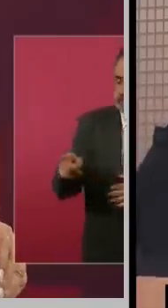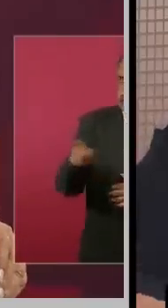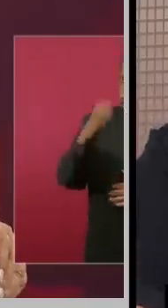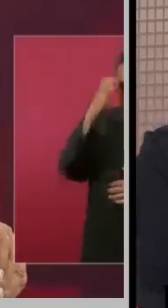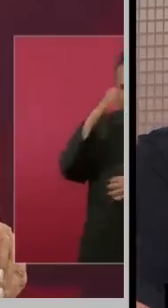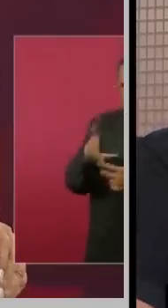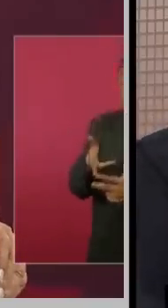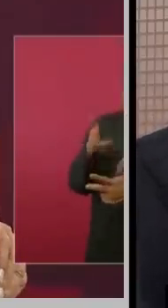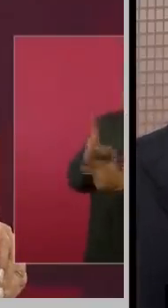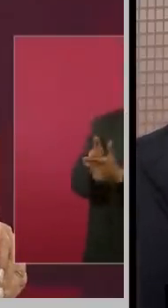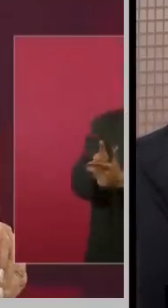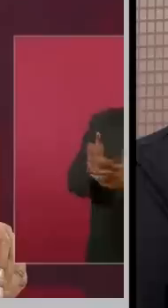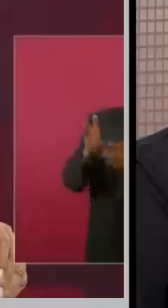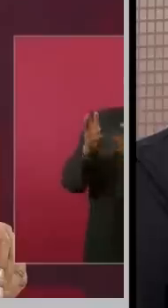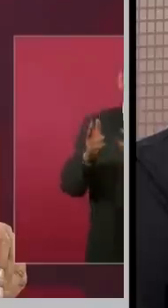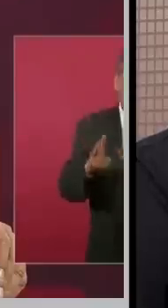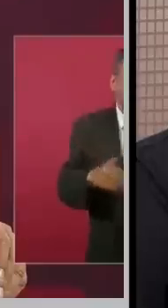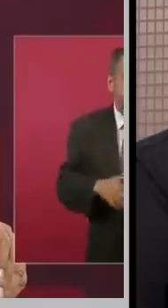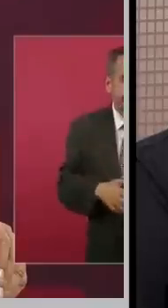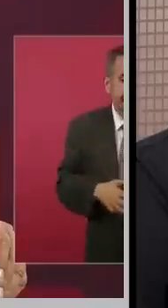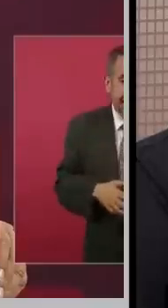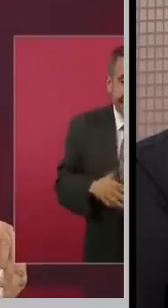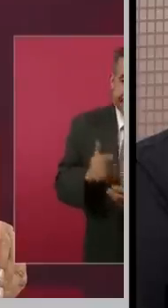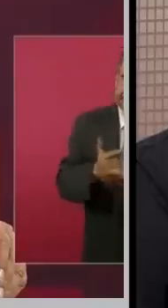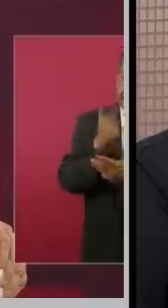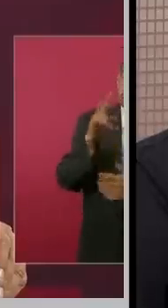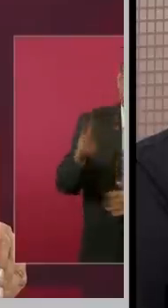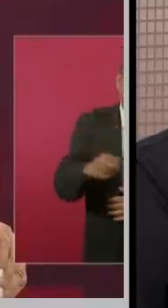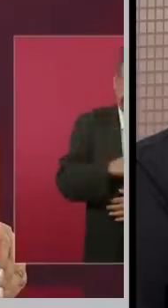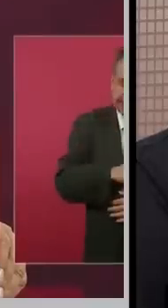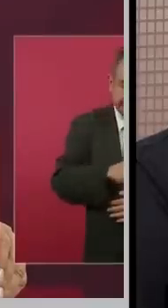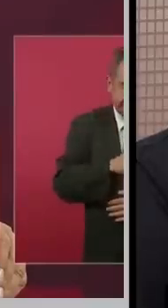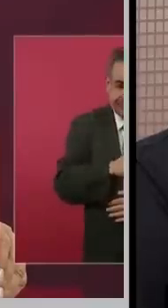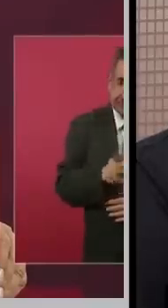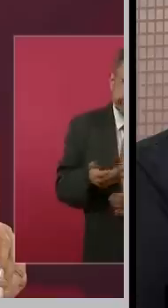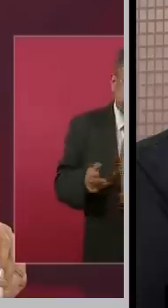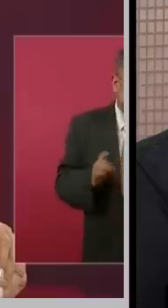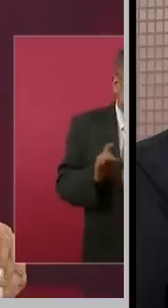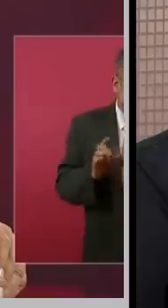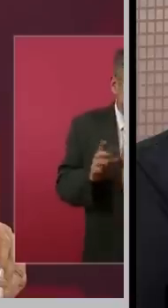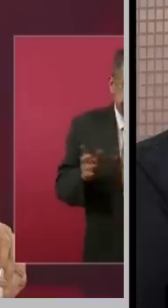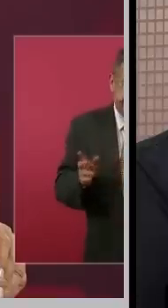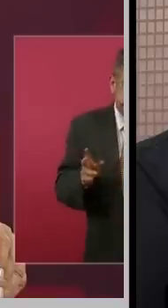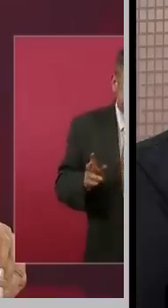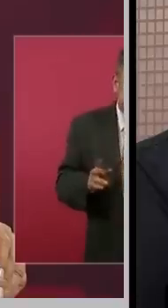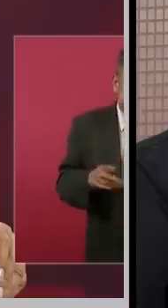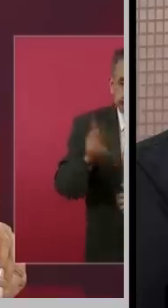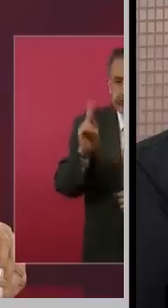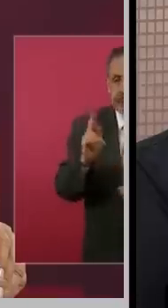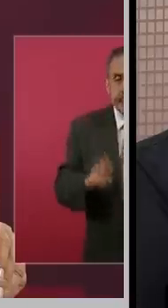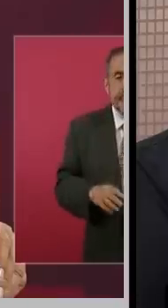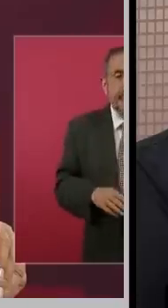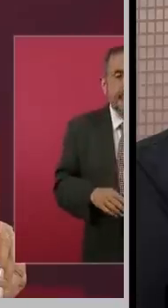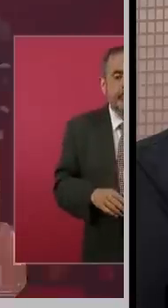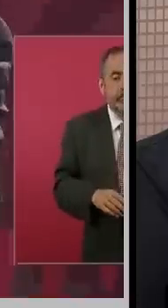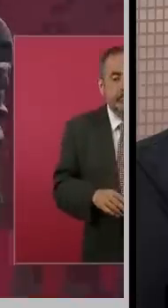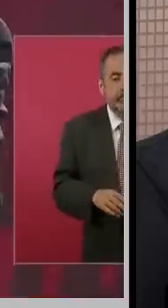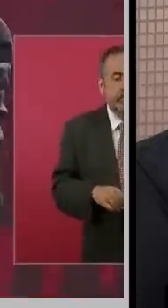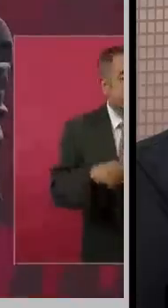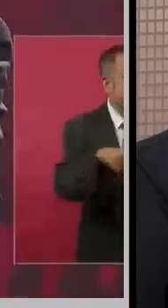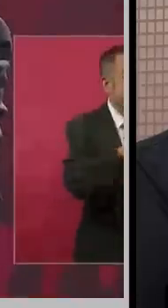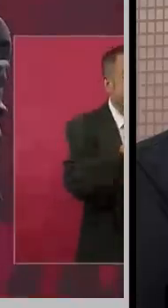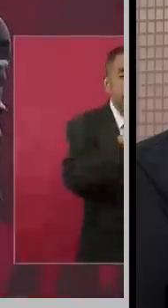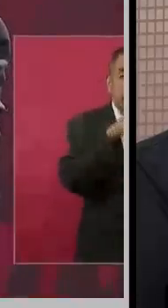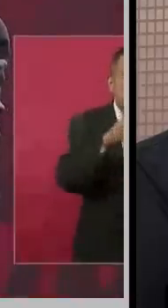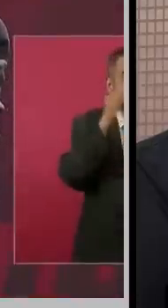esto, pues es lamentable y al mismo tiempo, pues muy